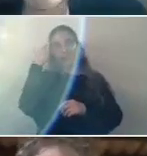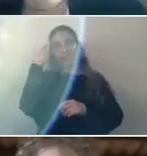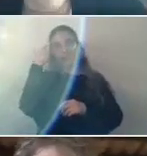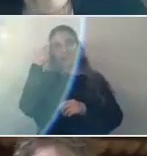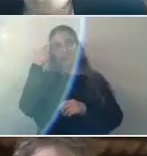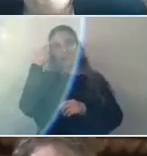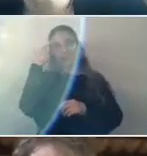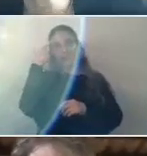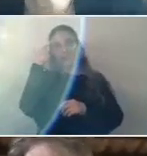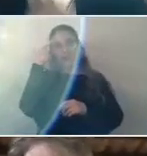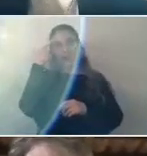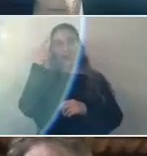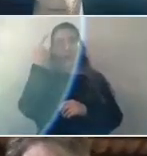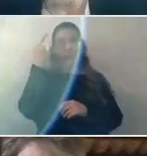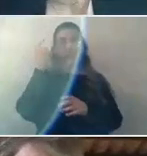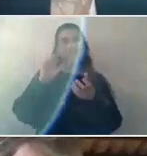deconstruir ¿no?